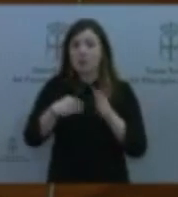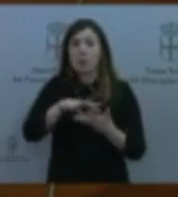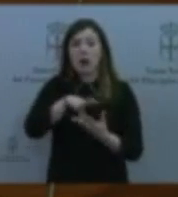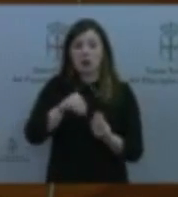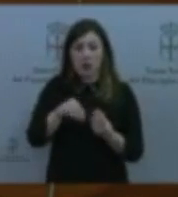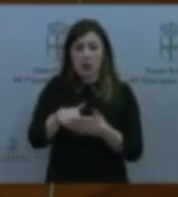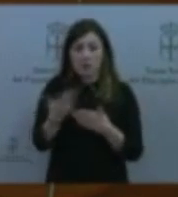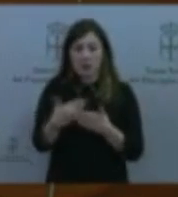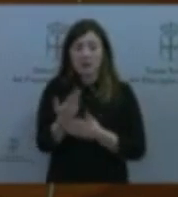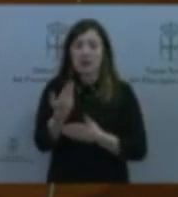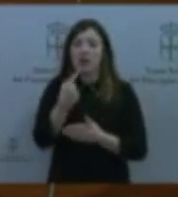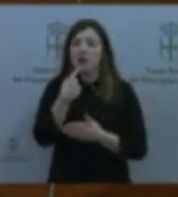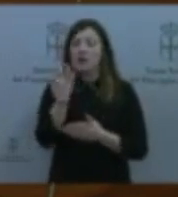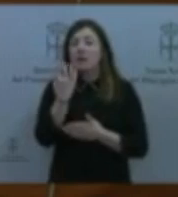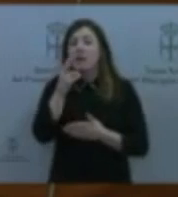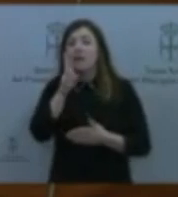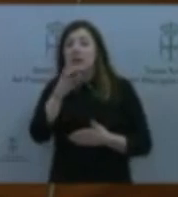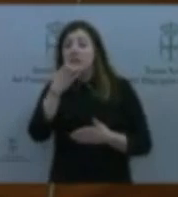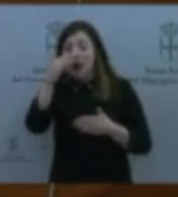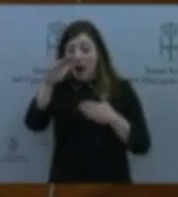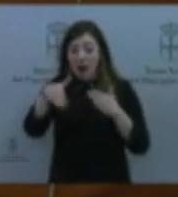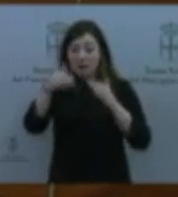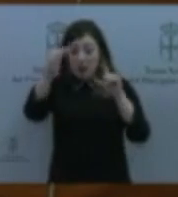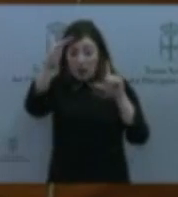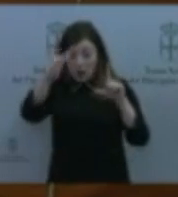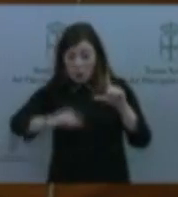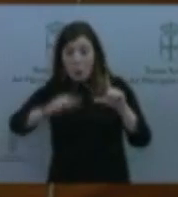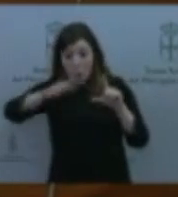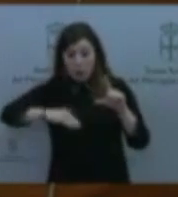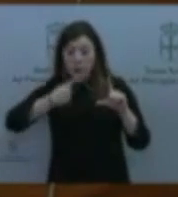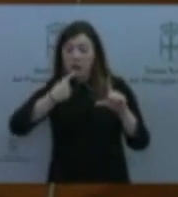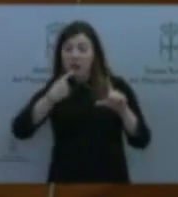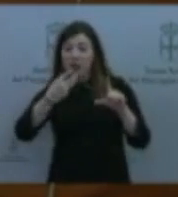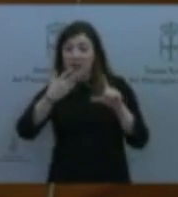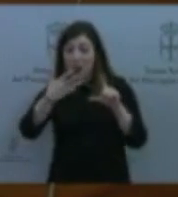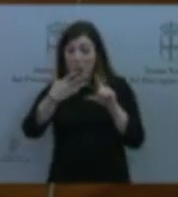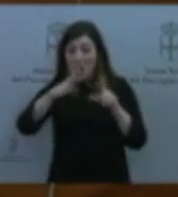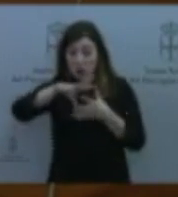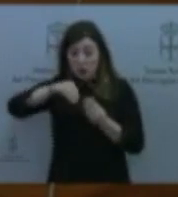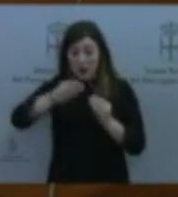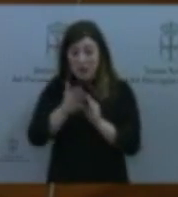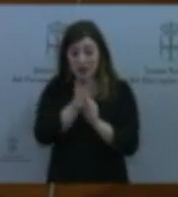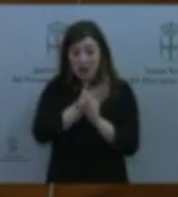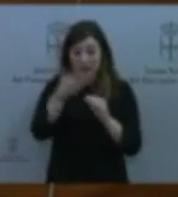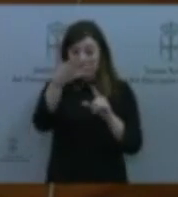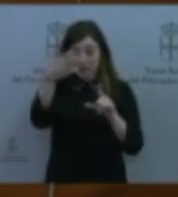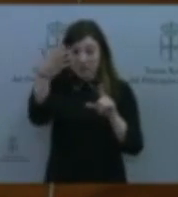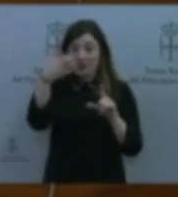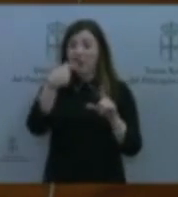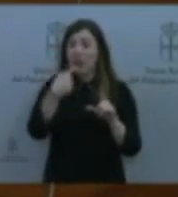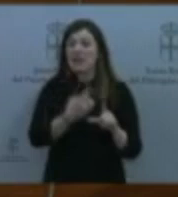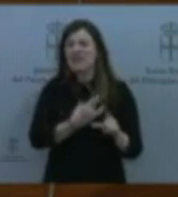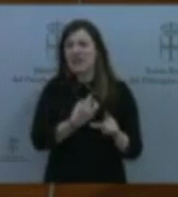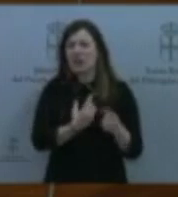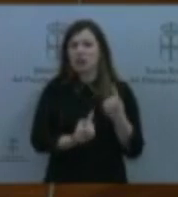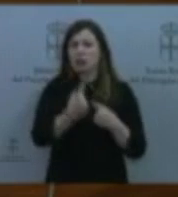hubiera visto que 4 o 5 noticias posteriores, algunos sindicatos decían que cómo se arrancaba de una noticia que en principio